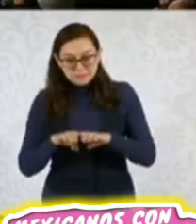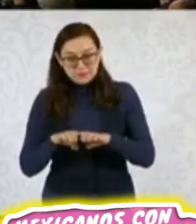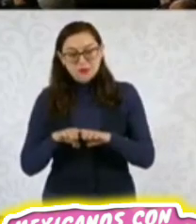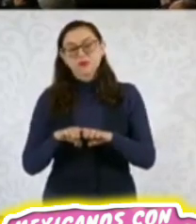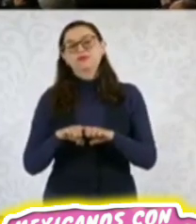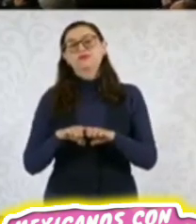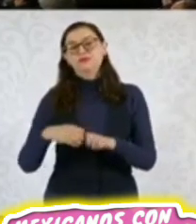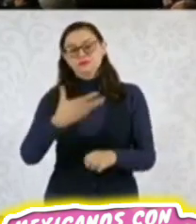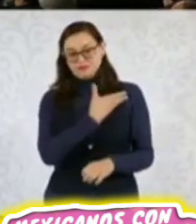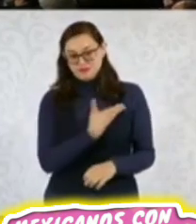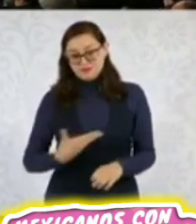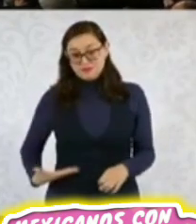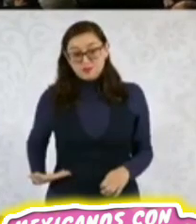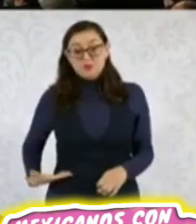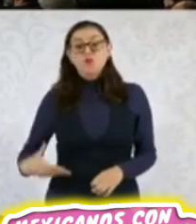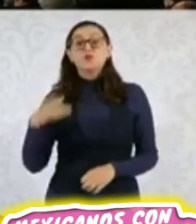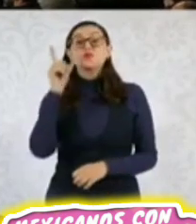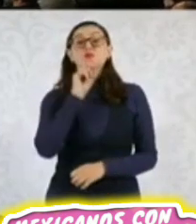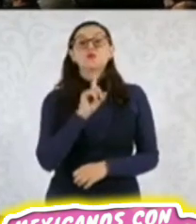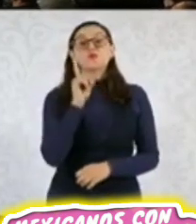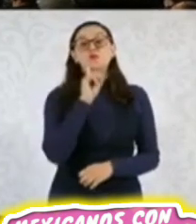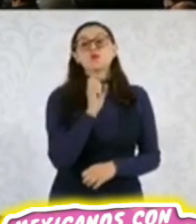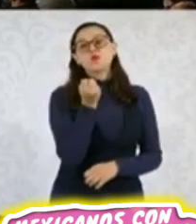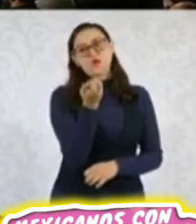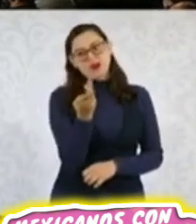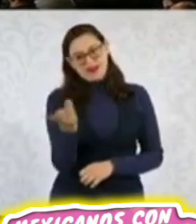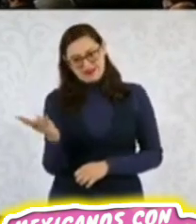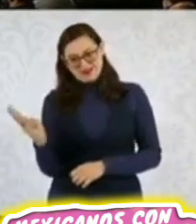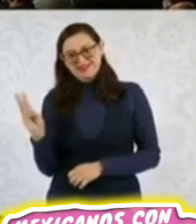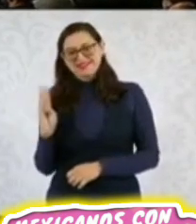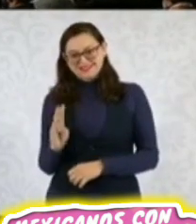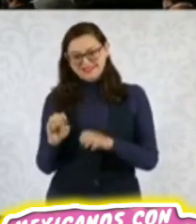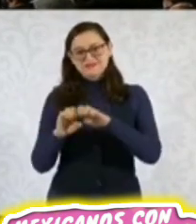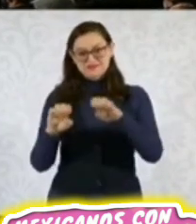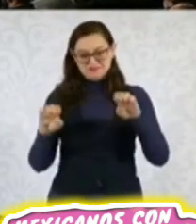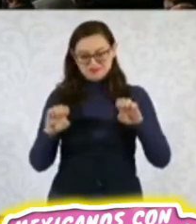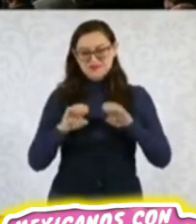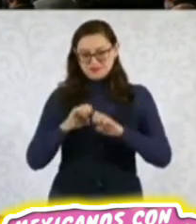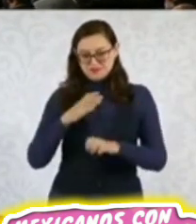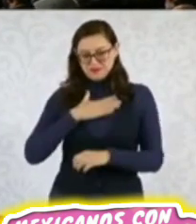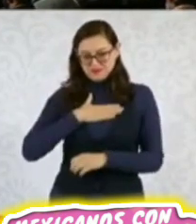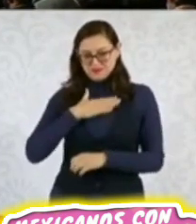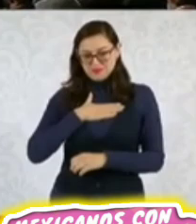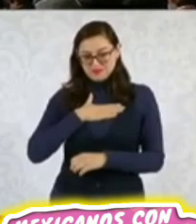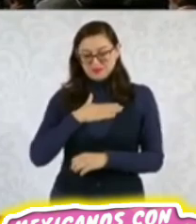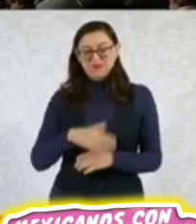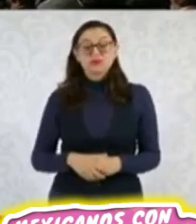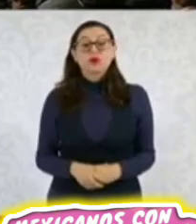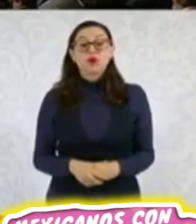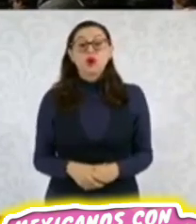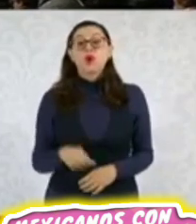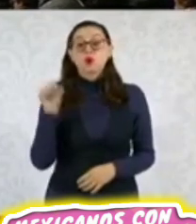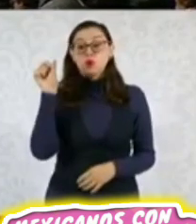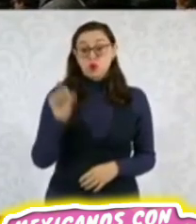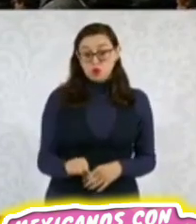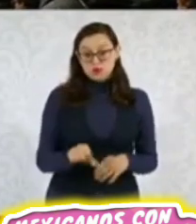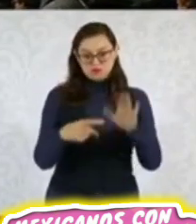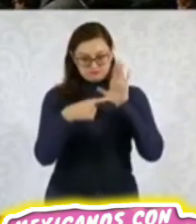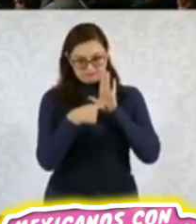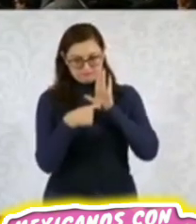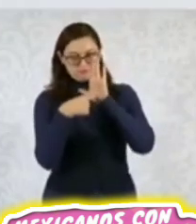porque el día de hoy les vamos a presentar, como me comprometí en campaña y en el